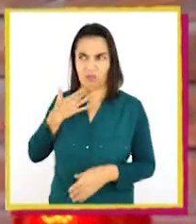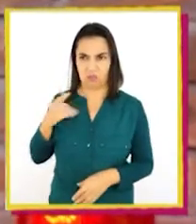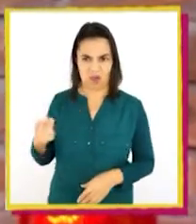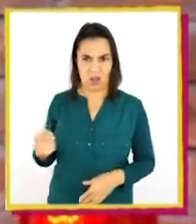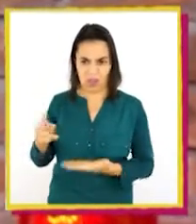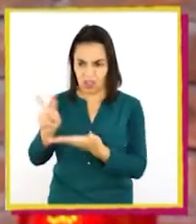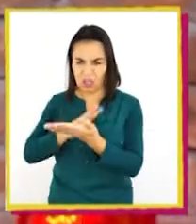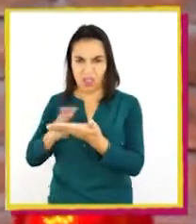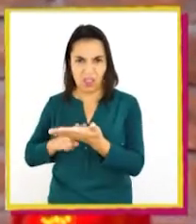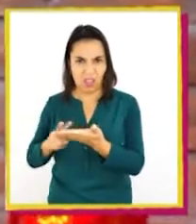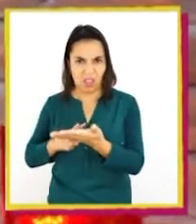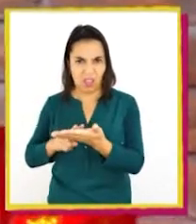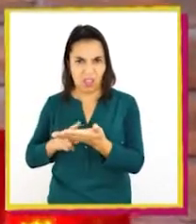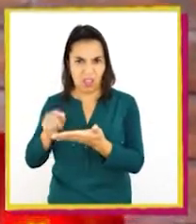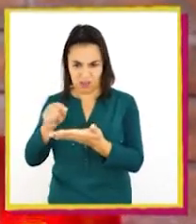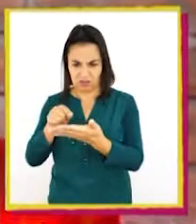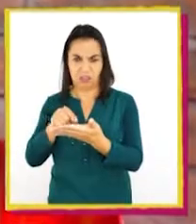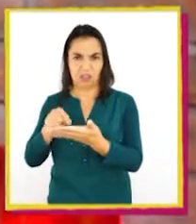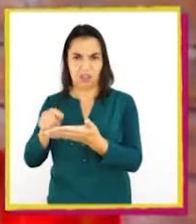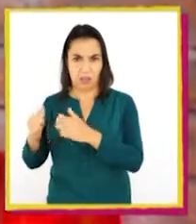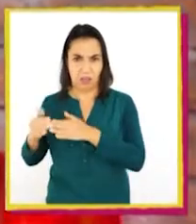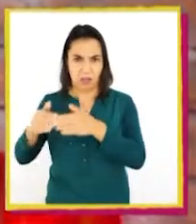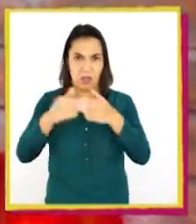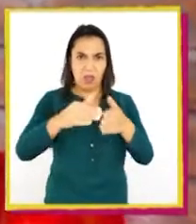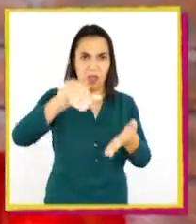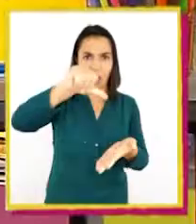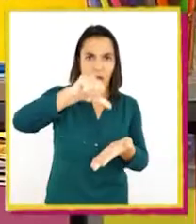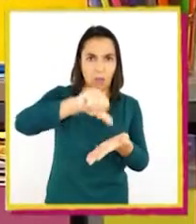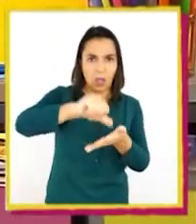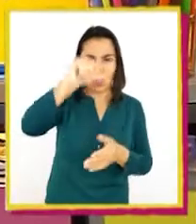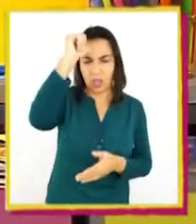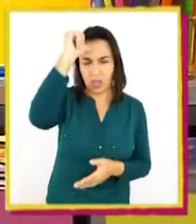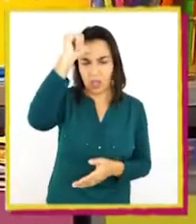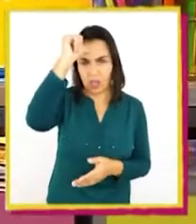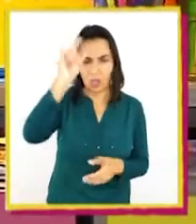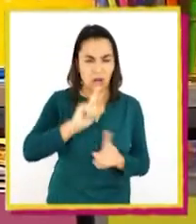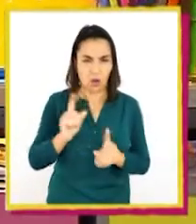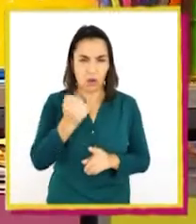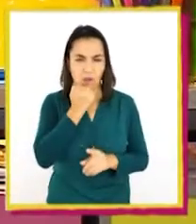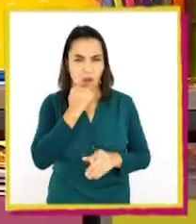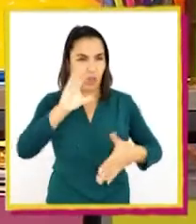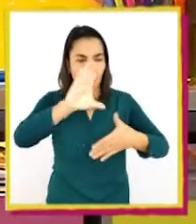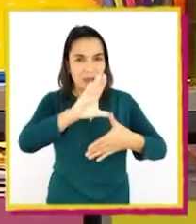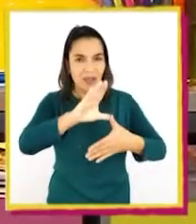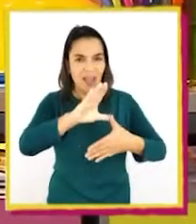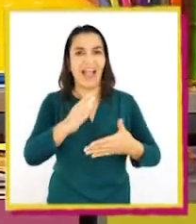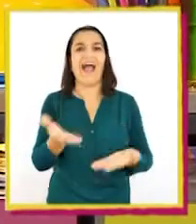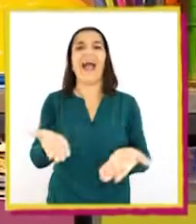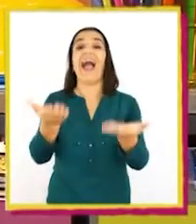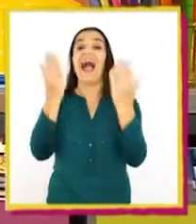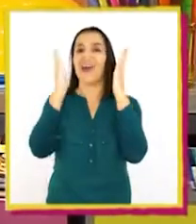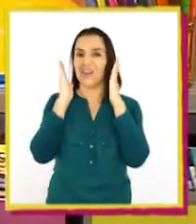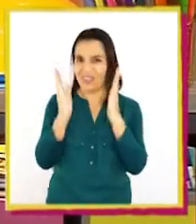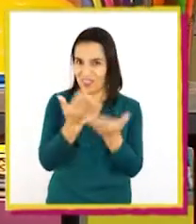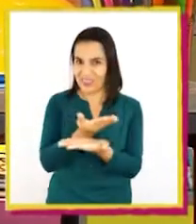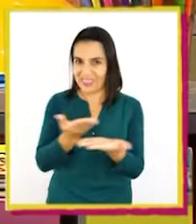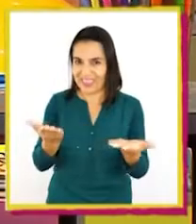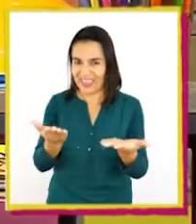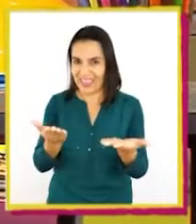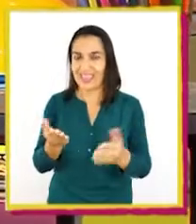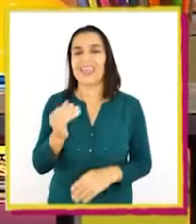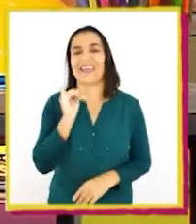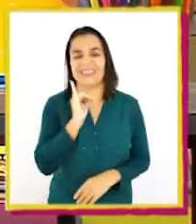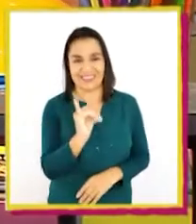qué dice que llegó a las Indias si llegó a América? ¡Ah, muy bien! Veo que están